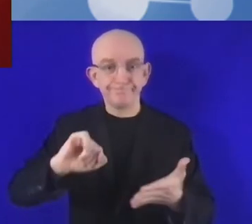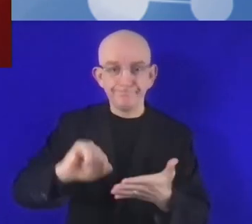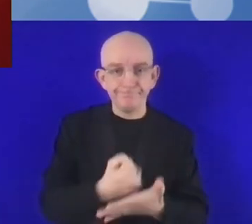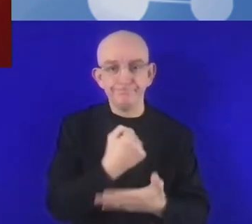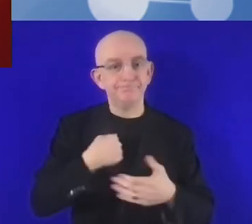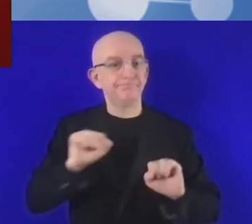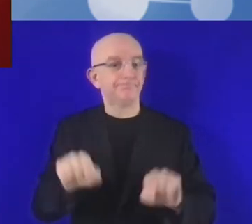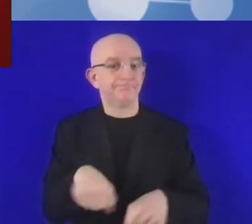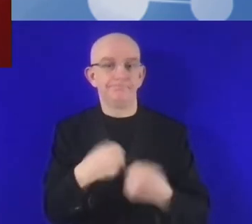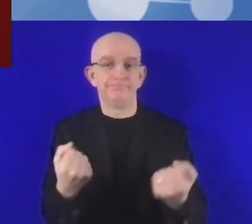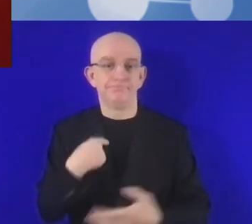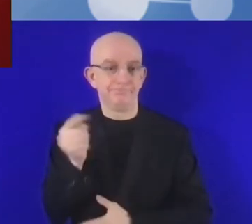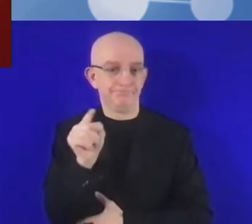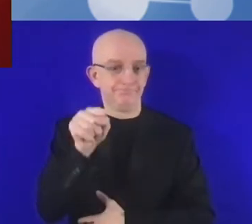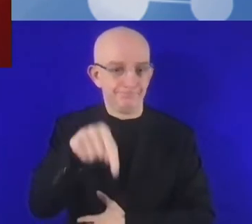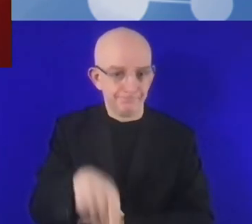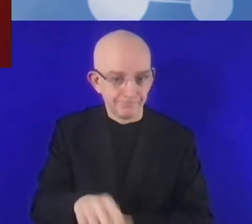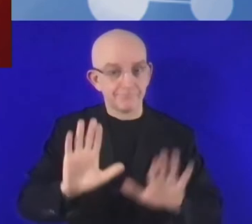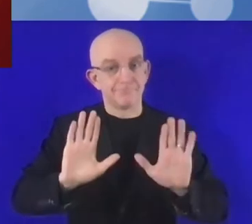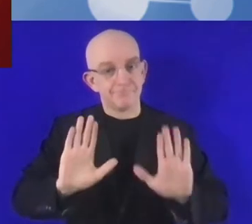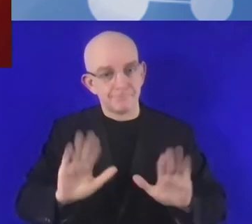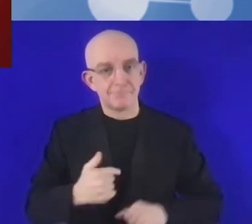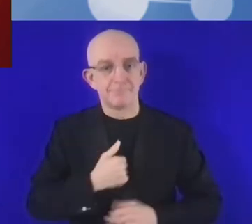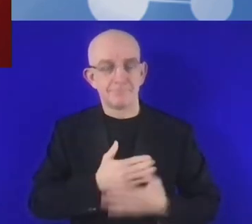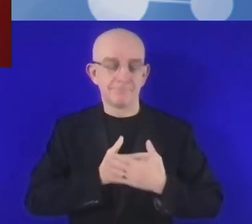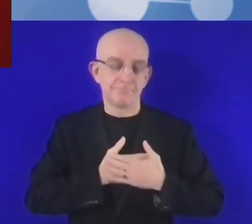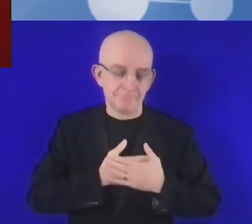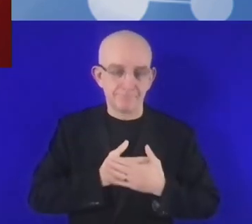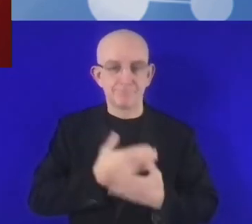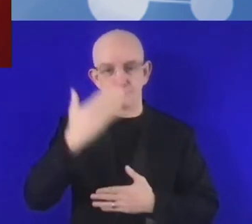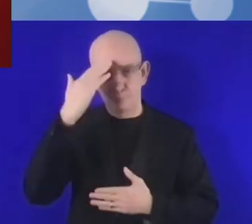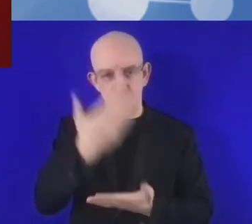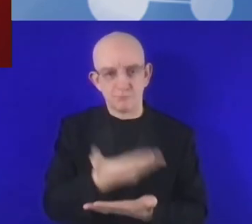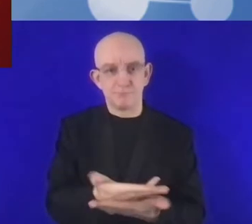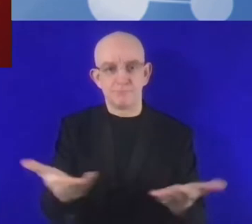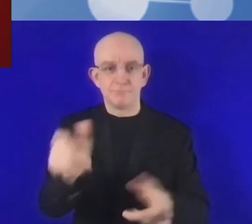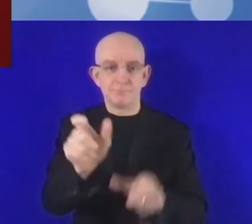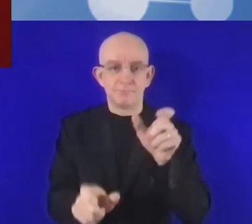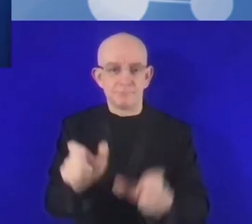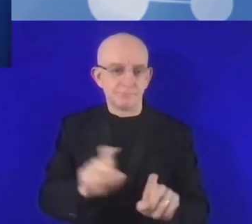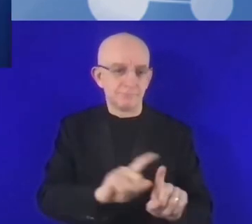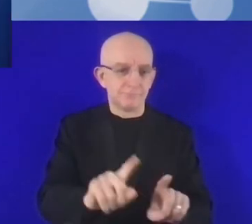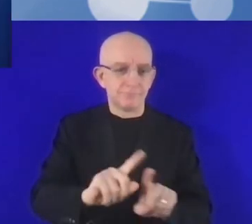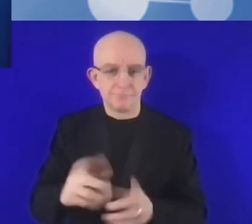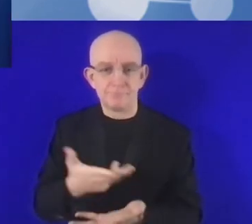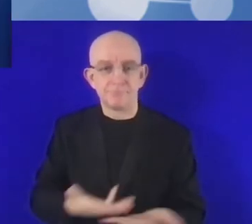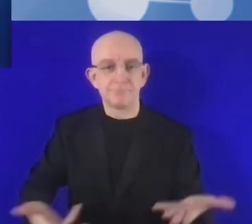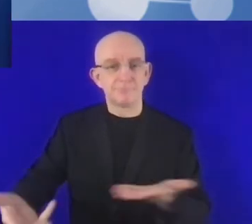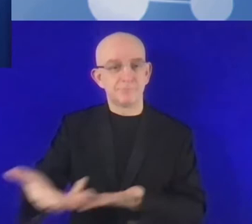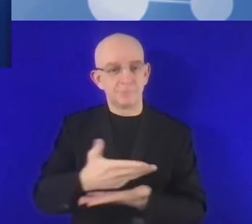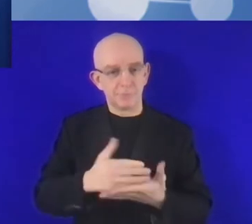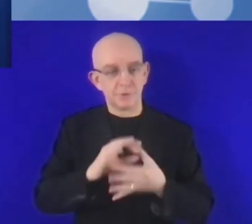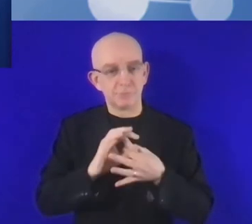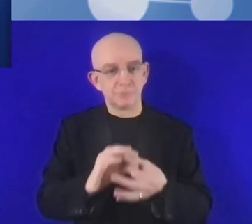todos ustedes hoy, pero doy la bienvenida con gran satisfacción a todos los representantes de